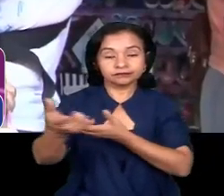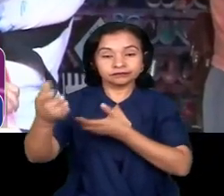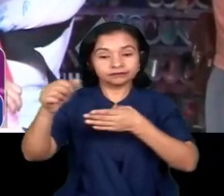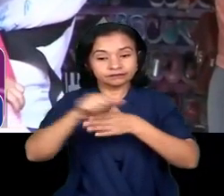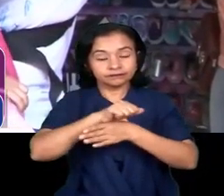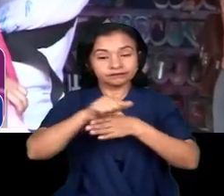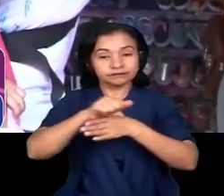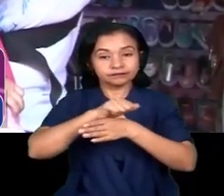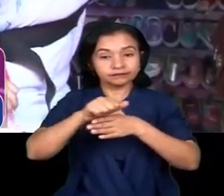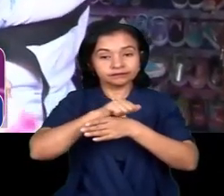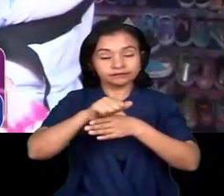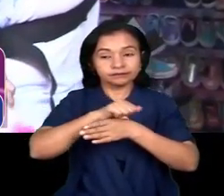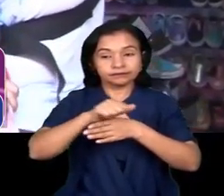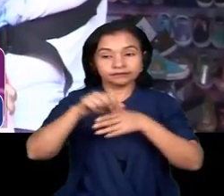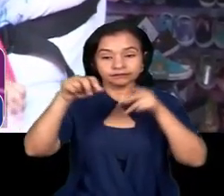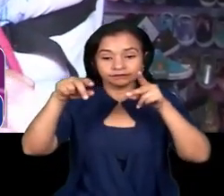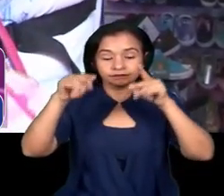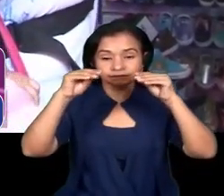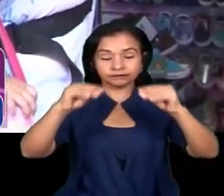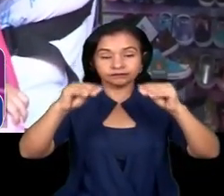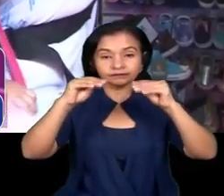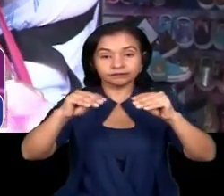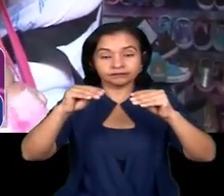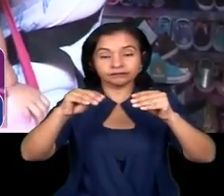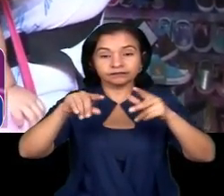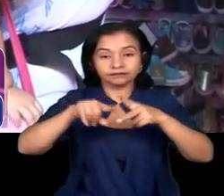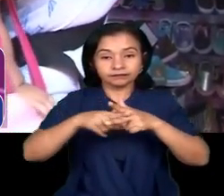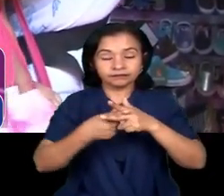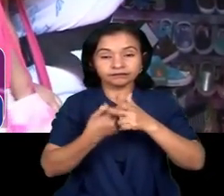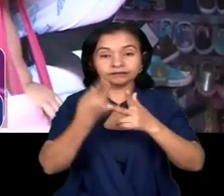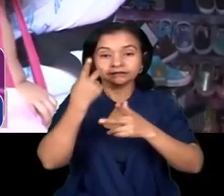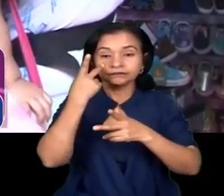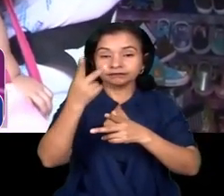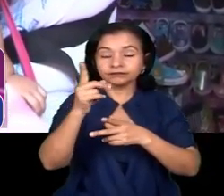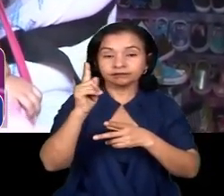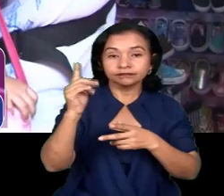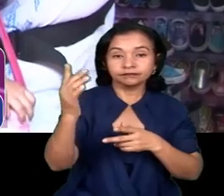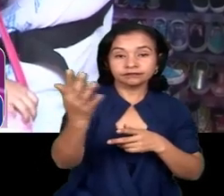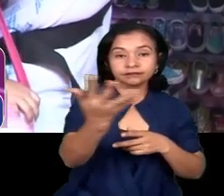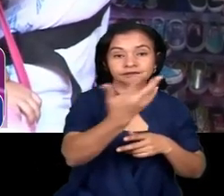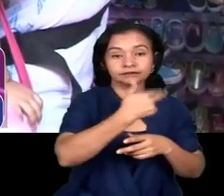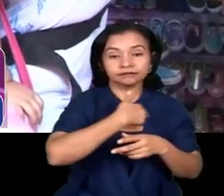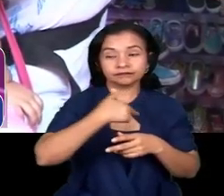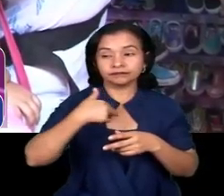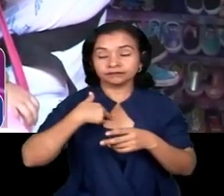capacitando. Casualmente ahorita andamos haciendo, vamos a entrar a la revisión de todo lo que es